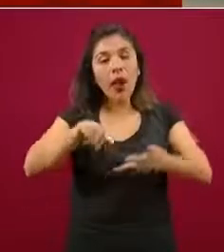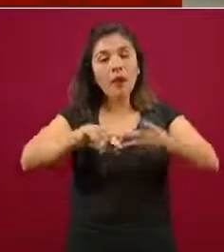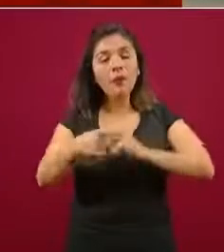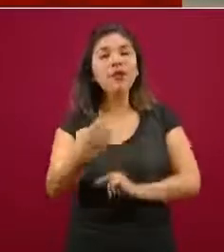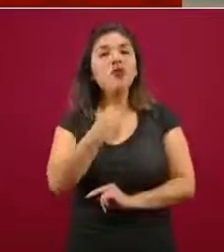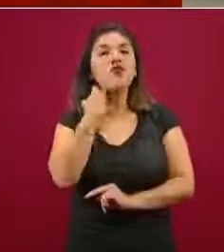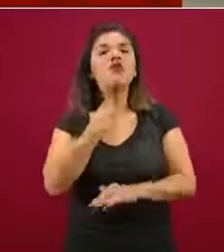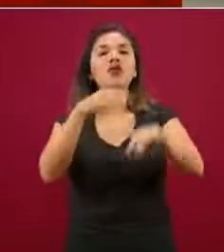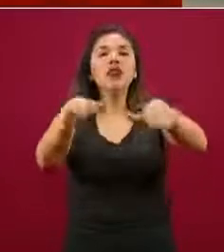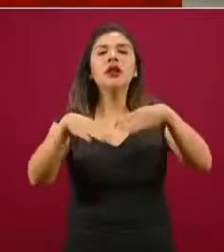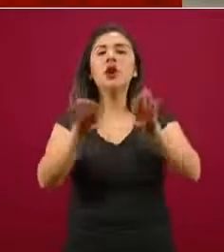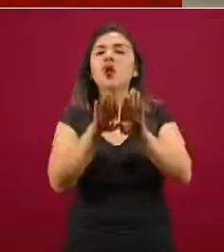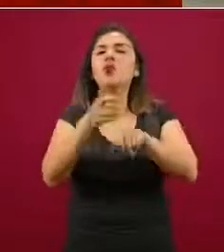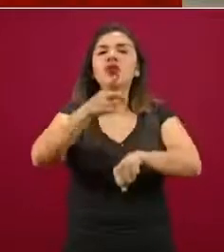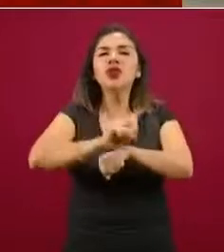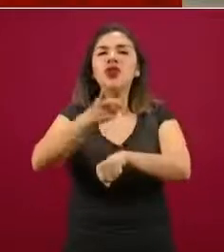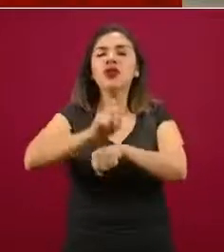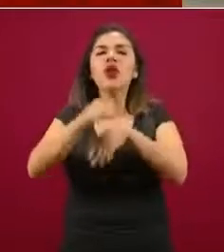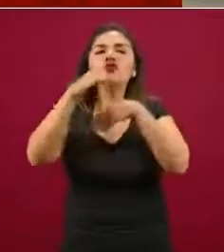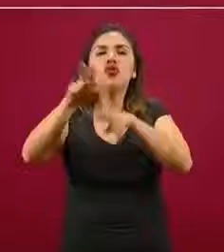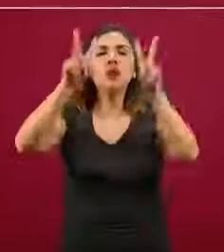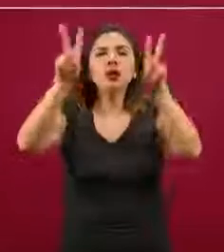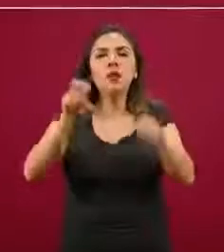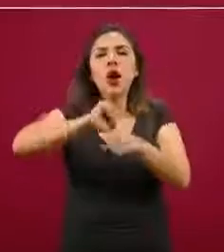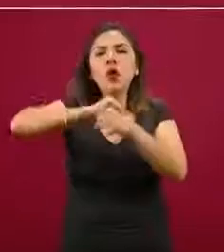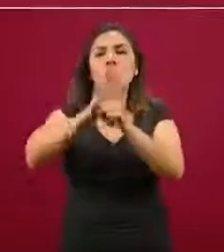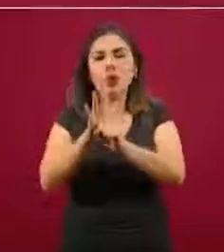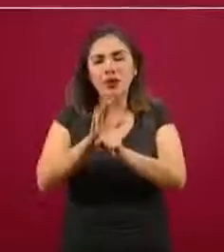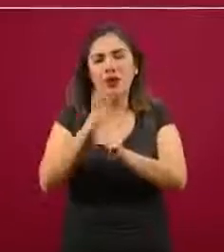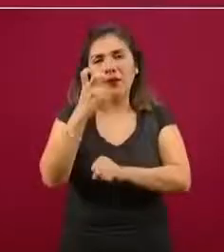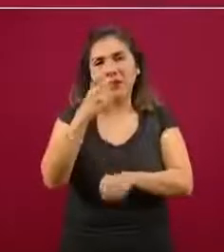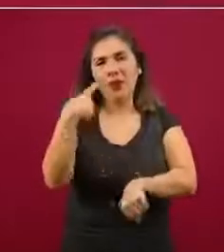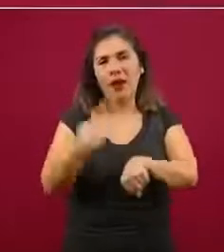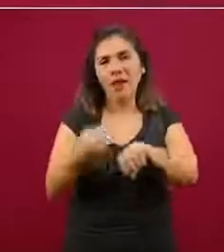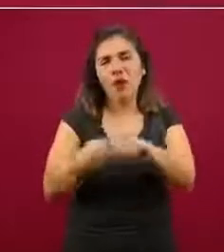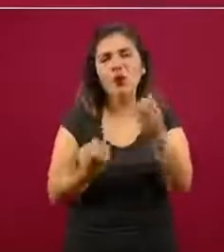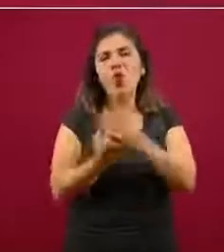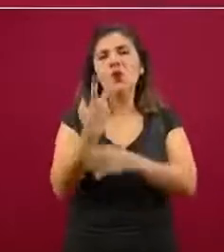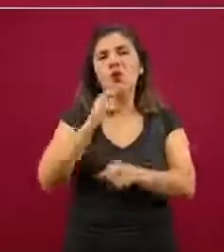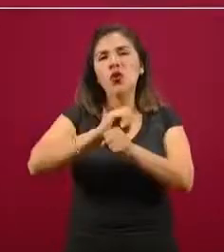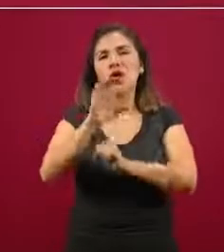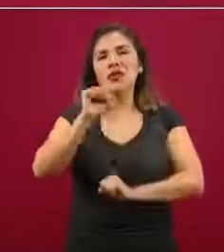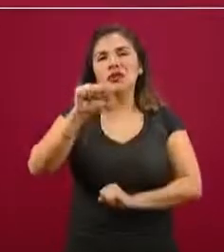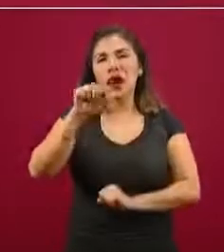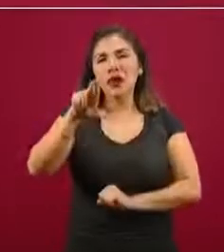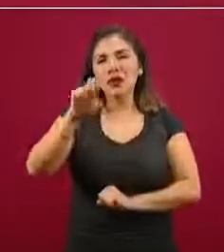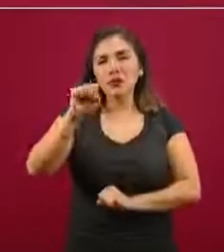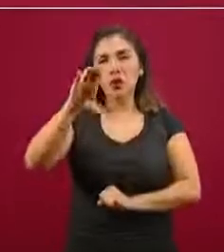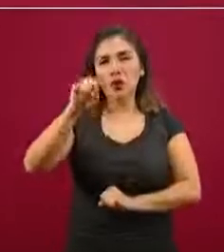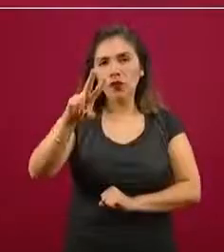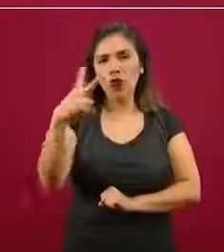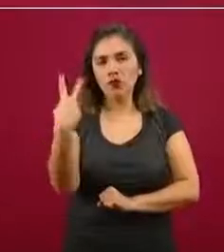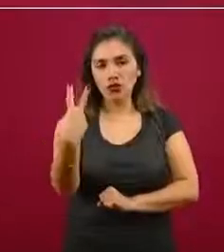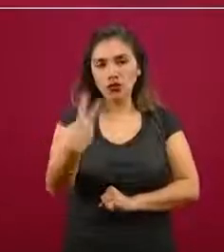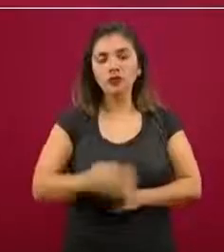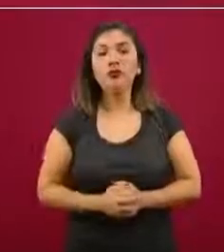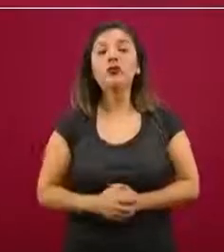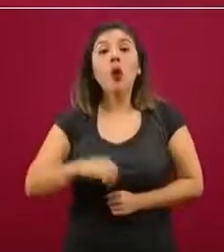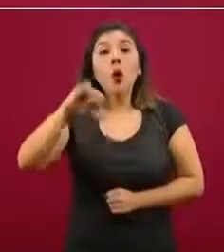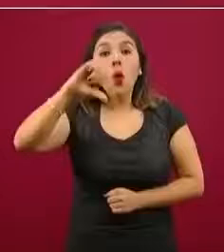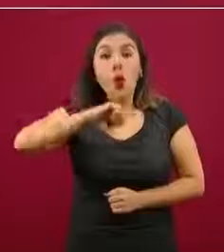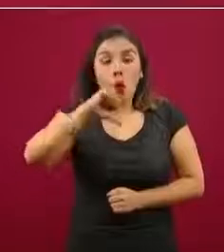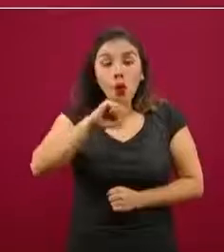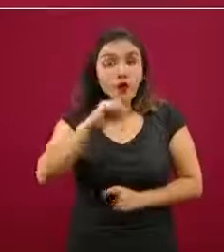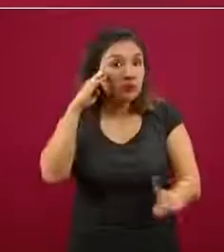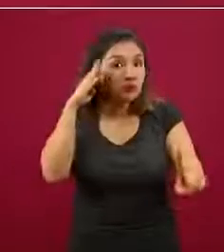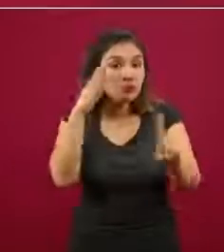prensa diaria sobre la situación de COVID-19, la pandemia causada por el nuevo coronavirus SARS-CoV-2. Hoy